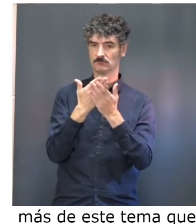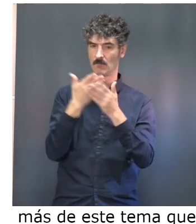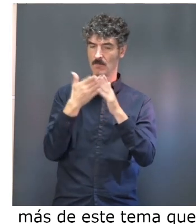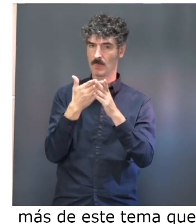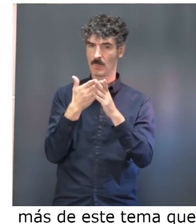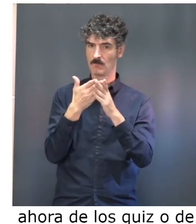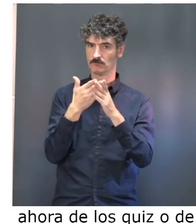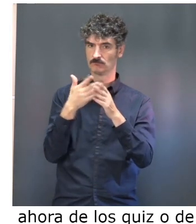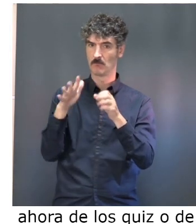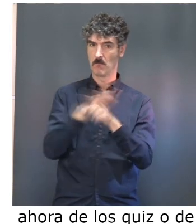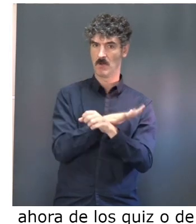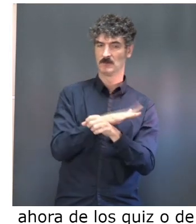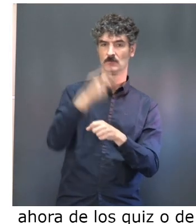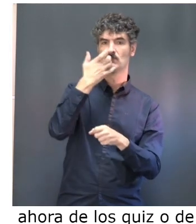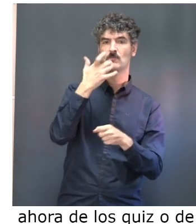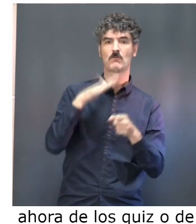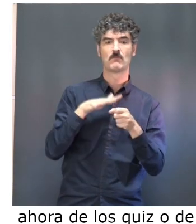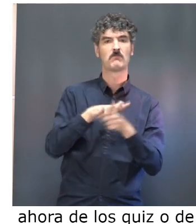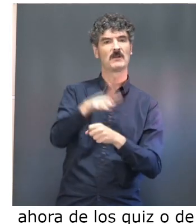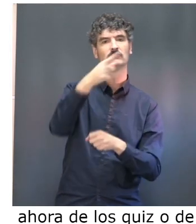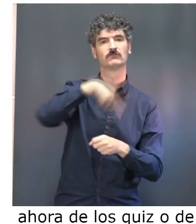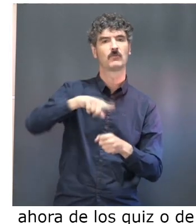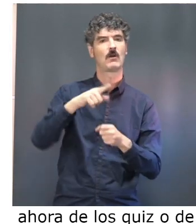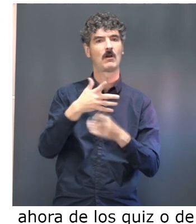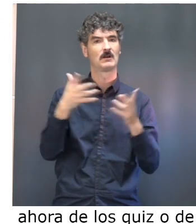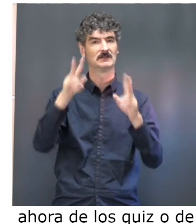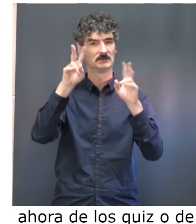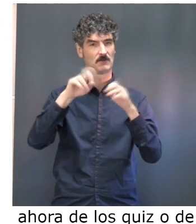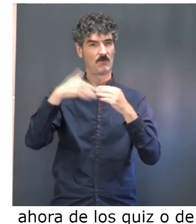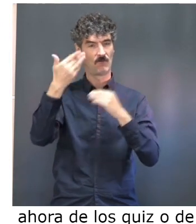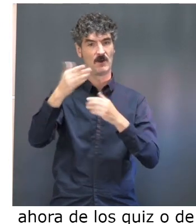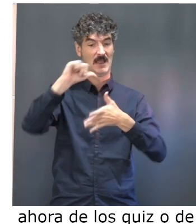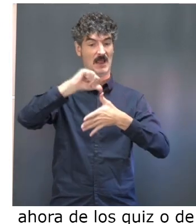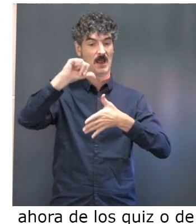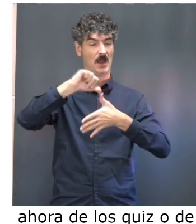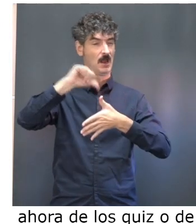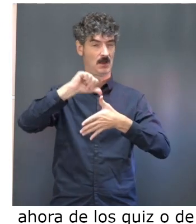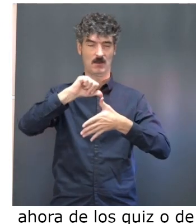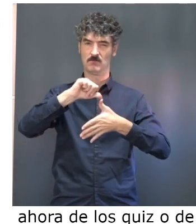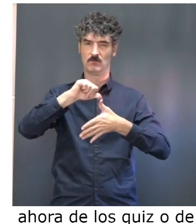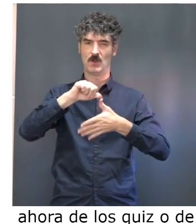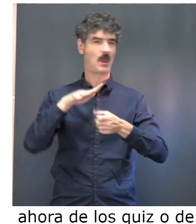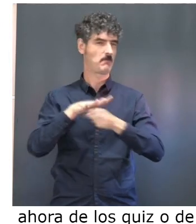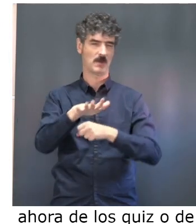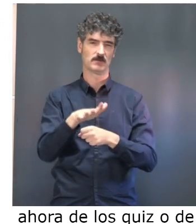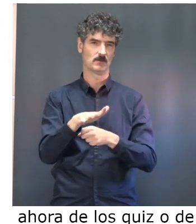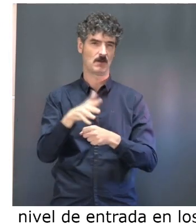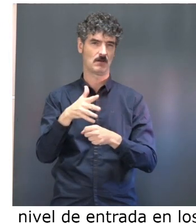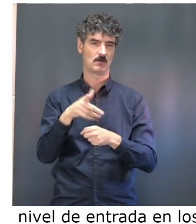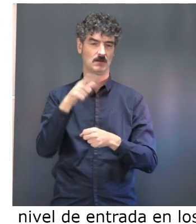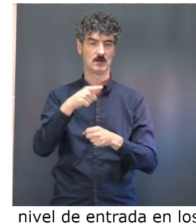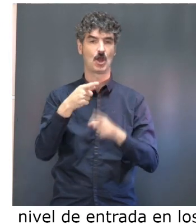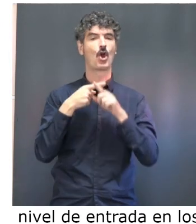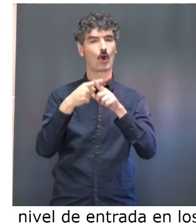impacto muy grande también en digamos al otro lado del Atlántico, ¿no? En América Latina y se comparte aquí